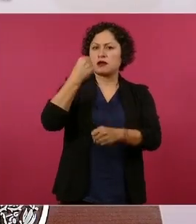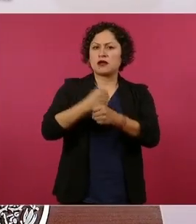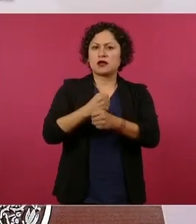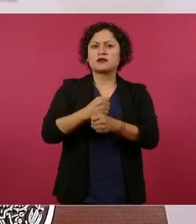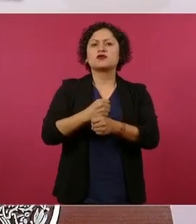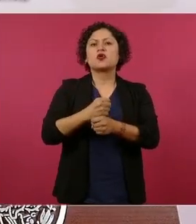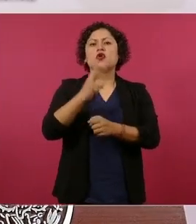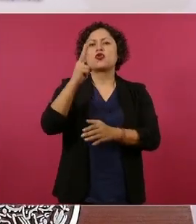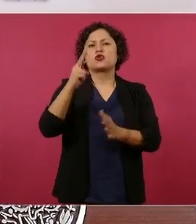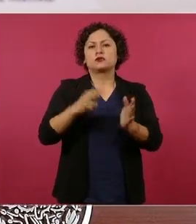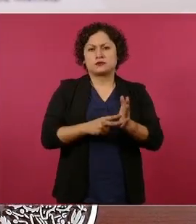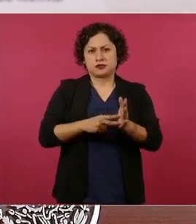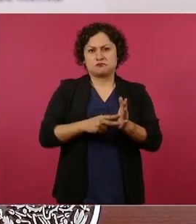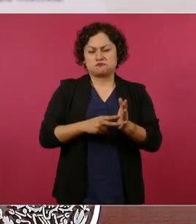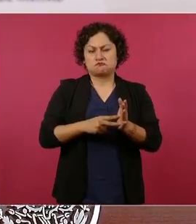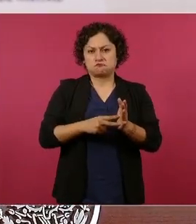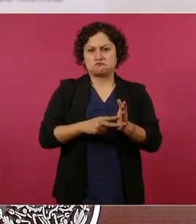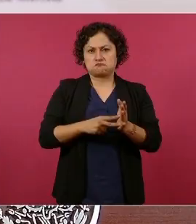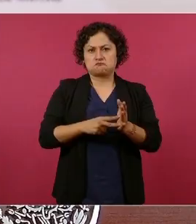la invité